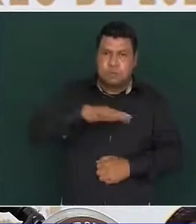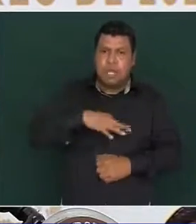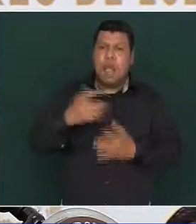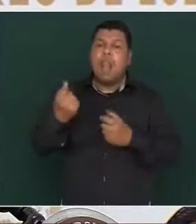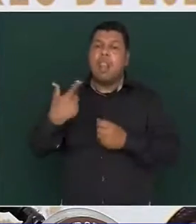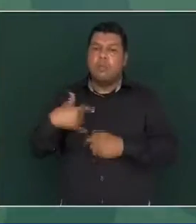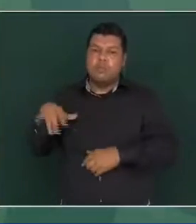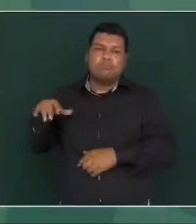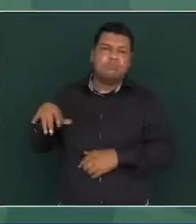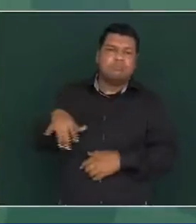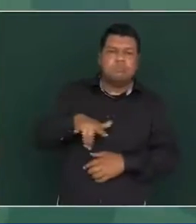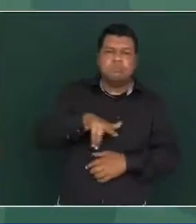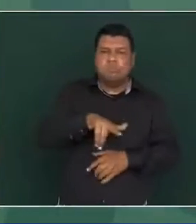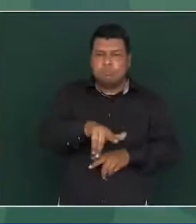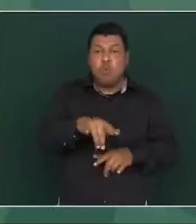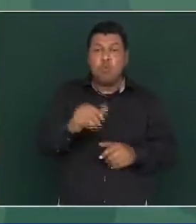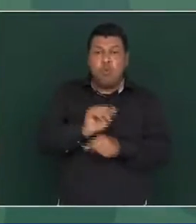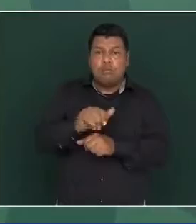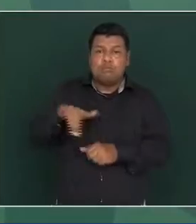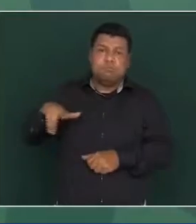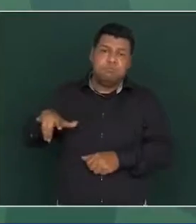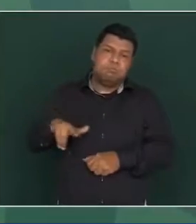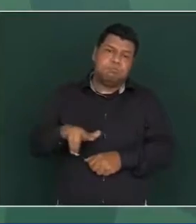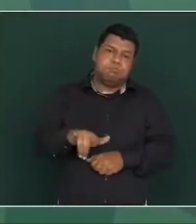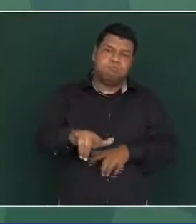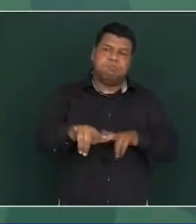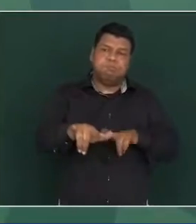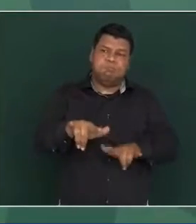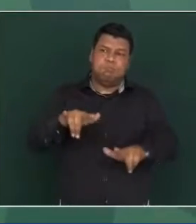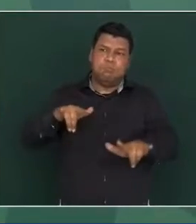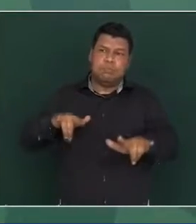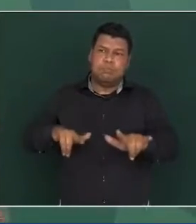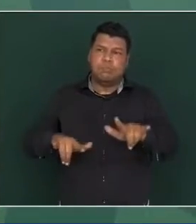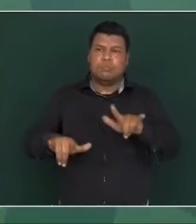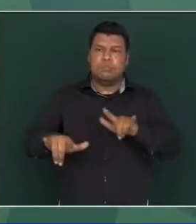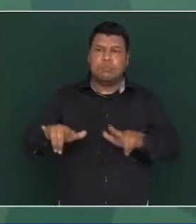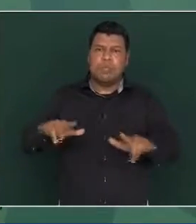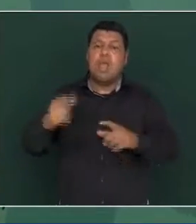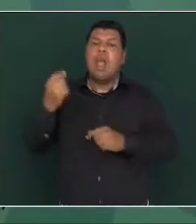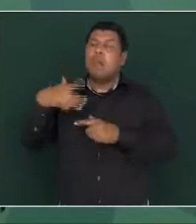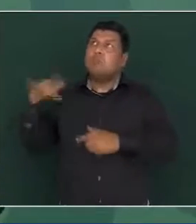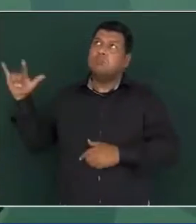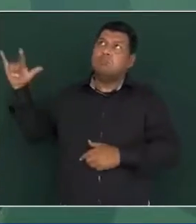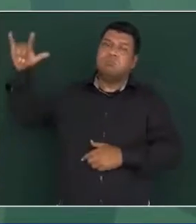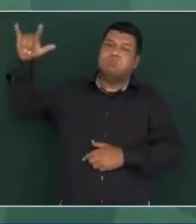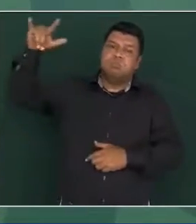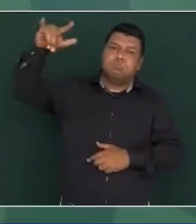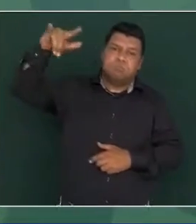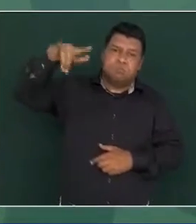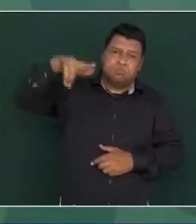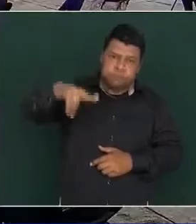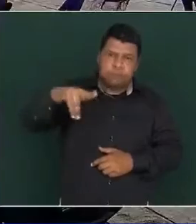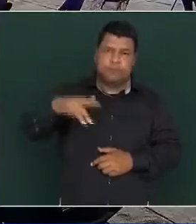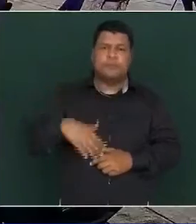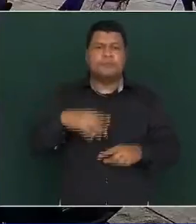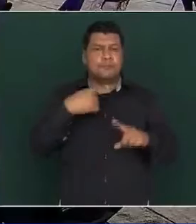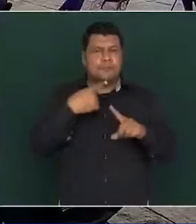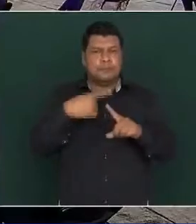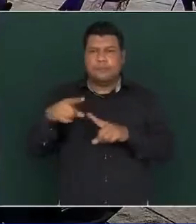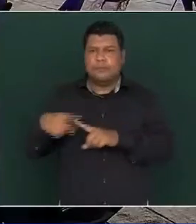tierra, a quienes vamos a llevar por avión, donde se encuentran,